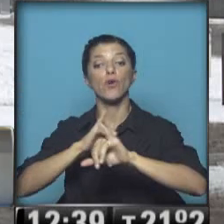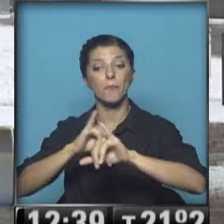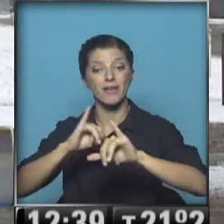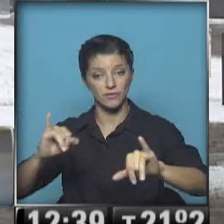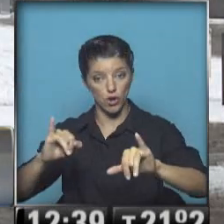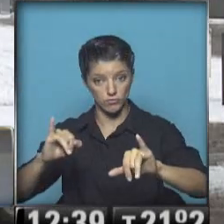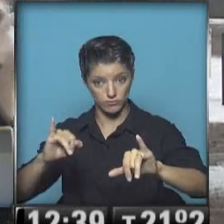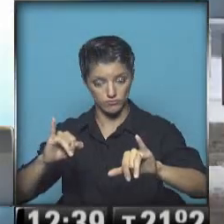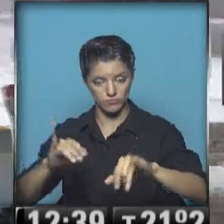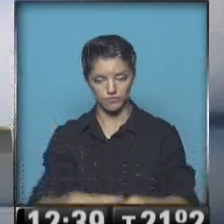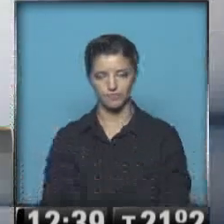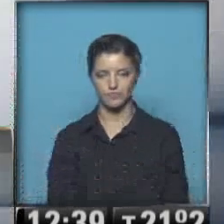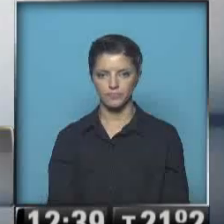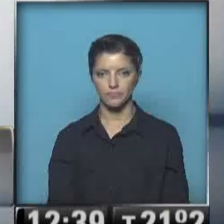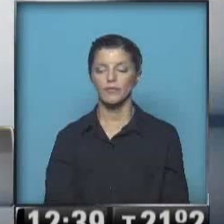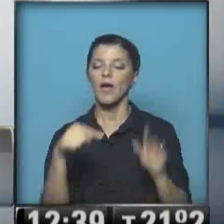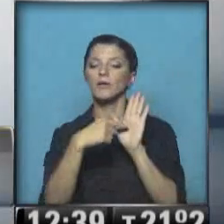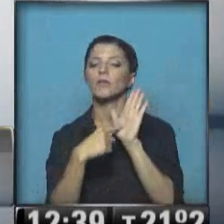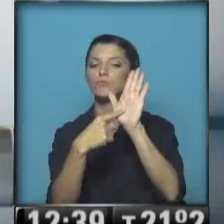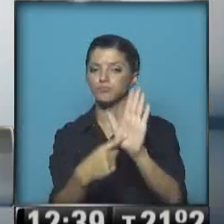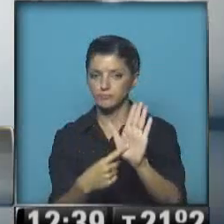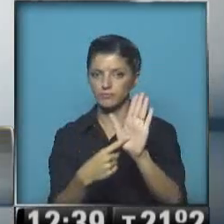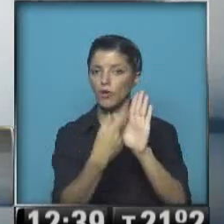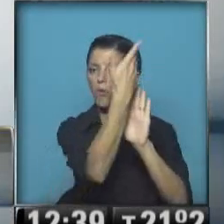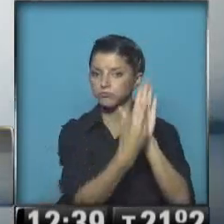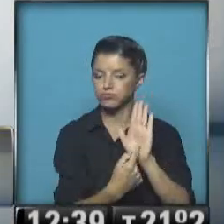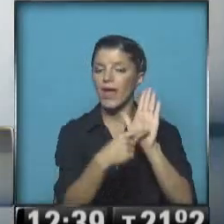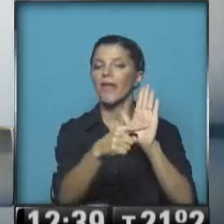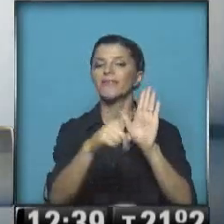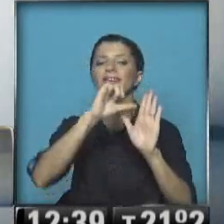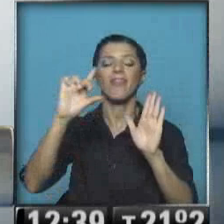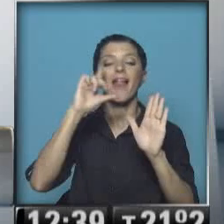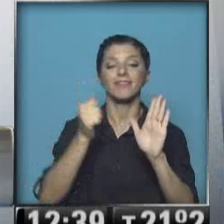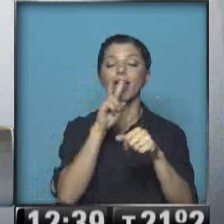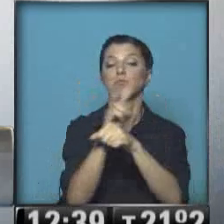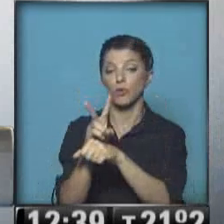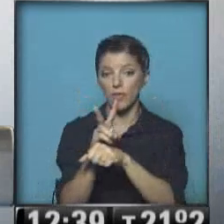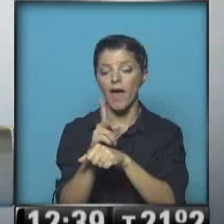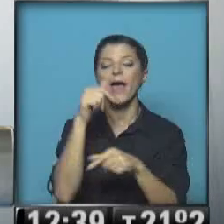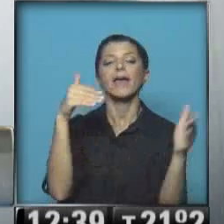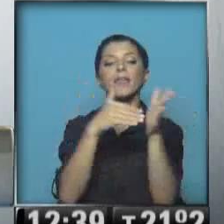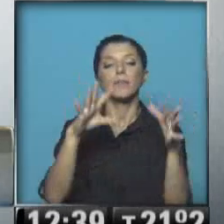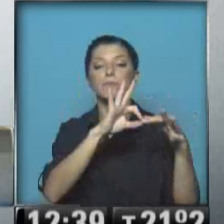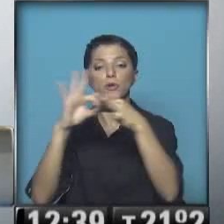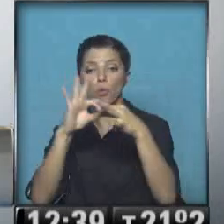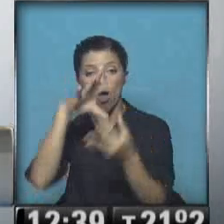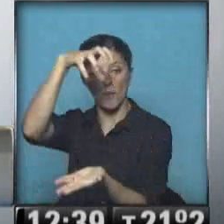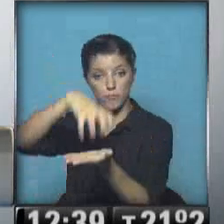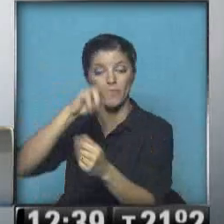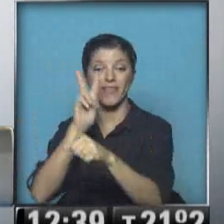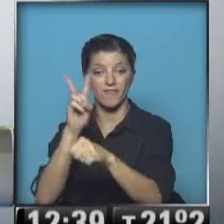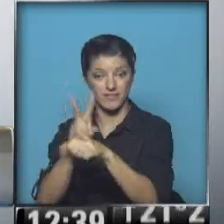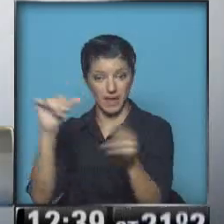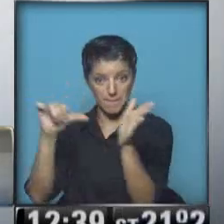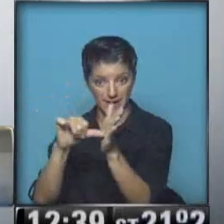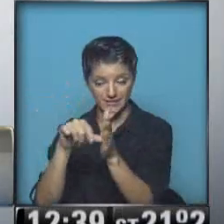information act se trata de un Memo originado en la agencia de inteligencia de defensa que depende del departamento de defensa y es la